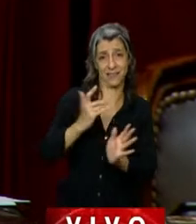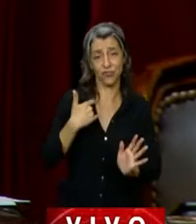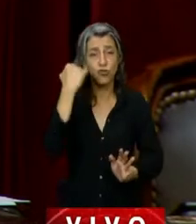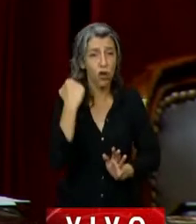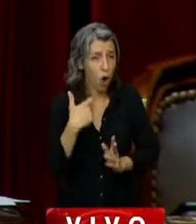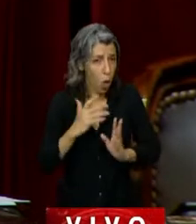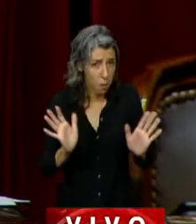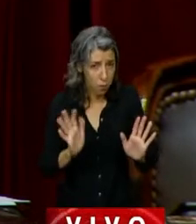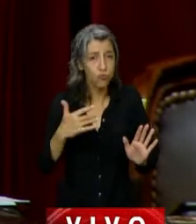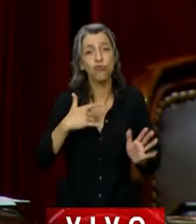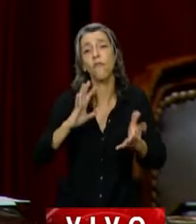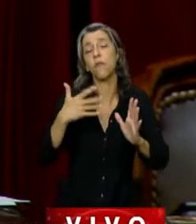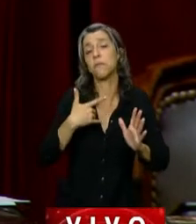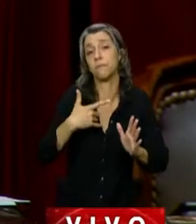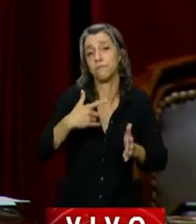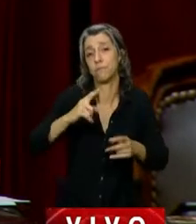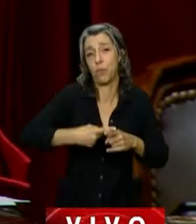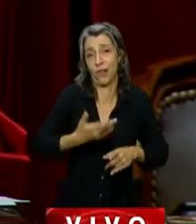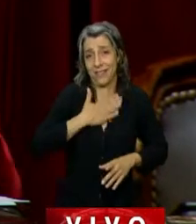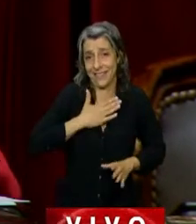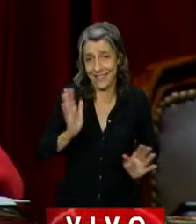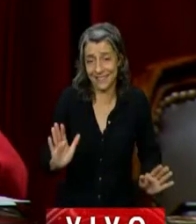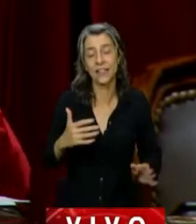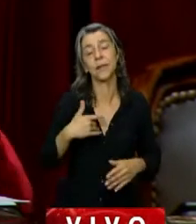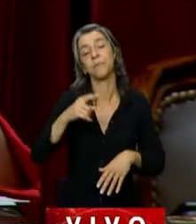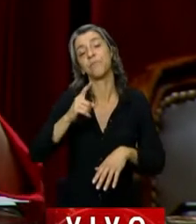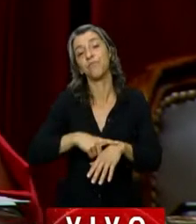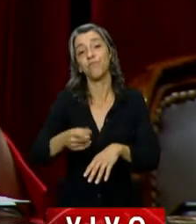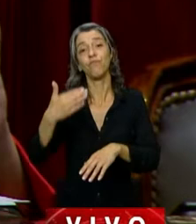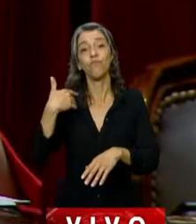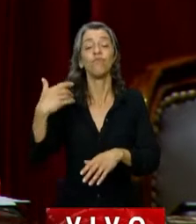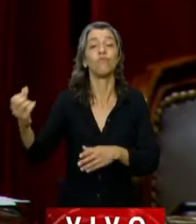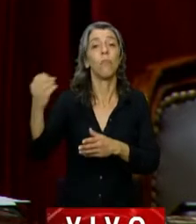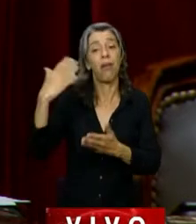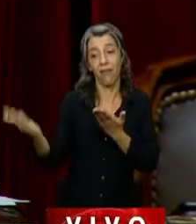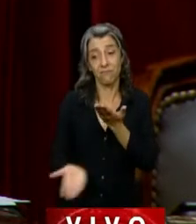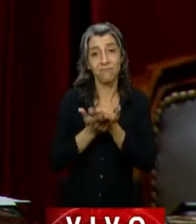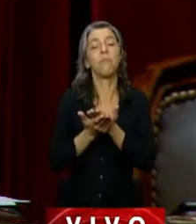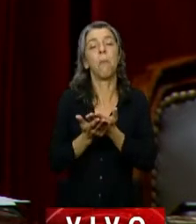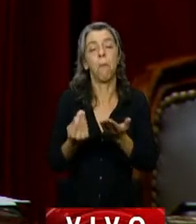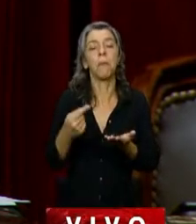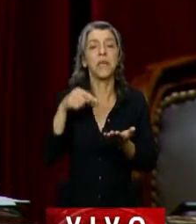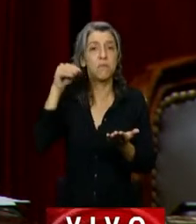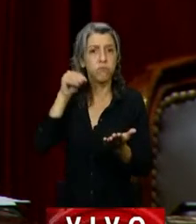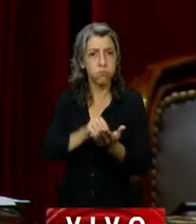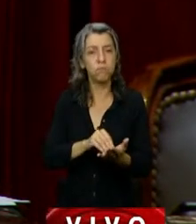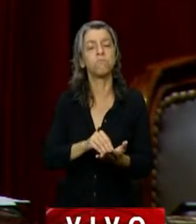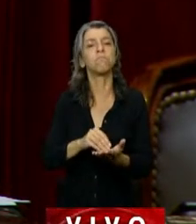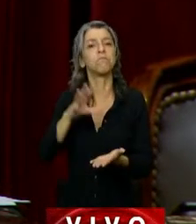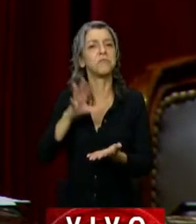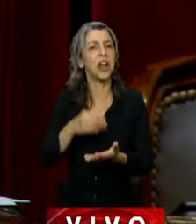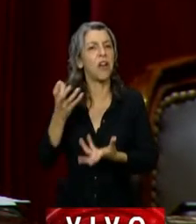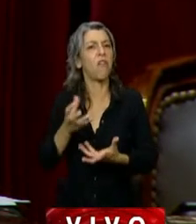política. ¿Qué desencadenó esta separata y este hacer visible la situación de Tierra del Fuego? Cuando